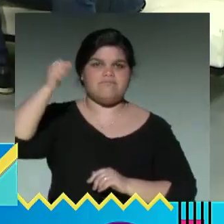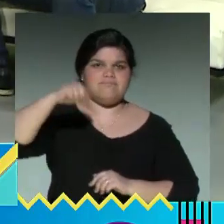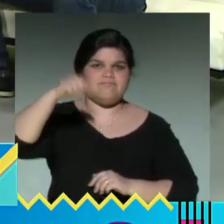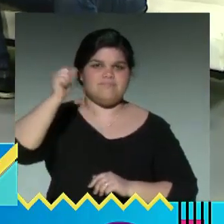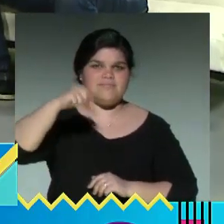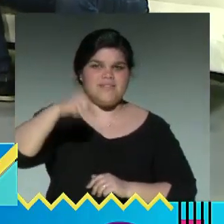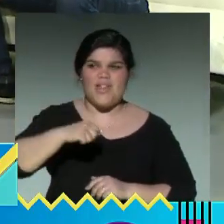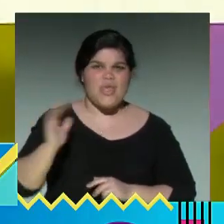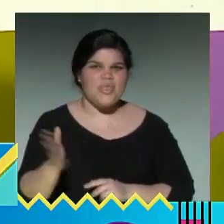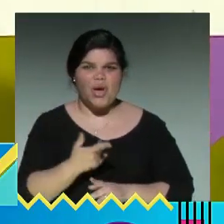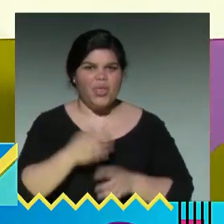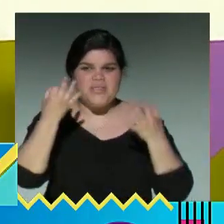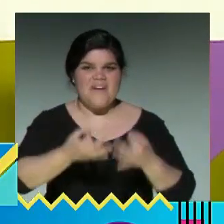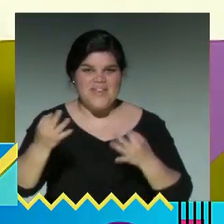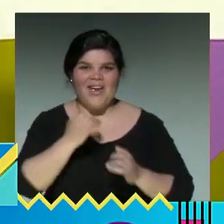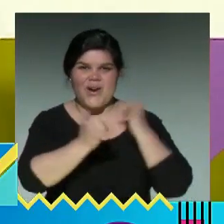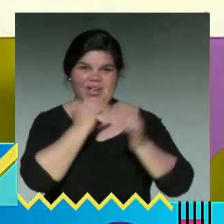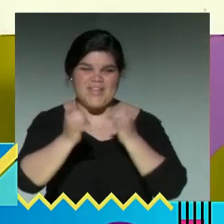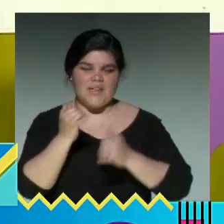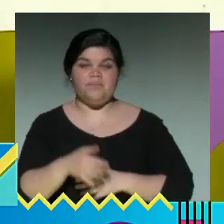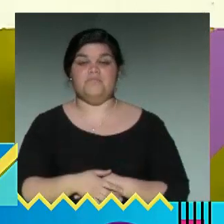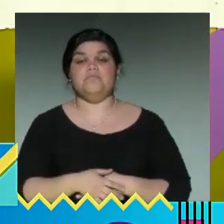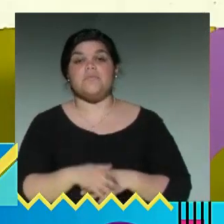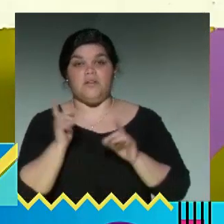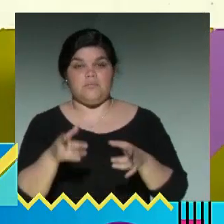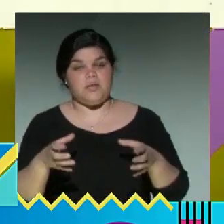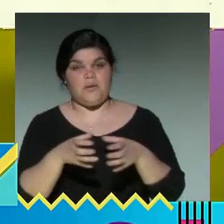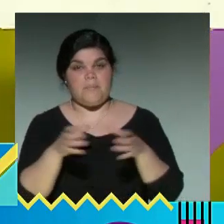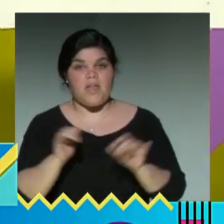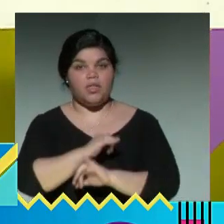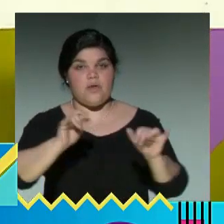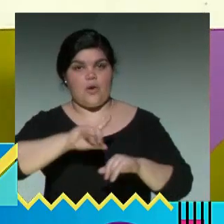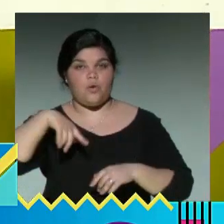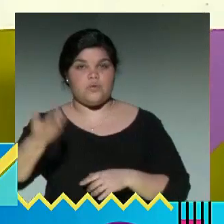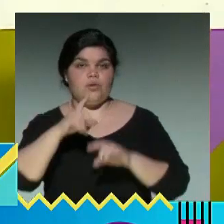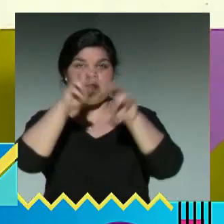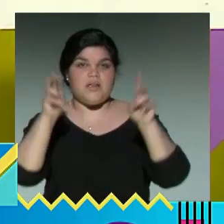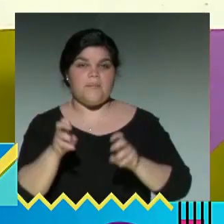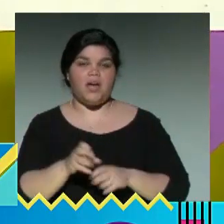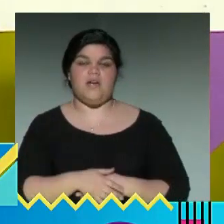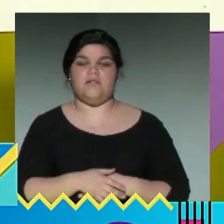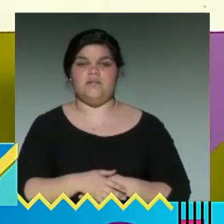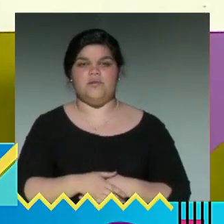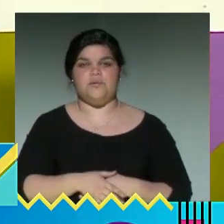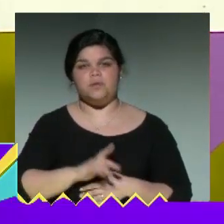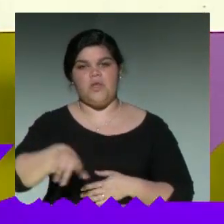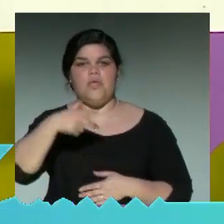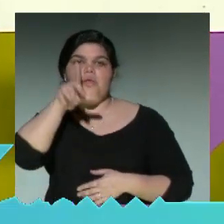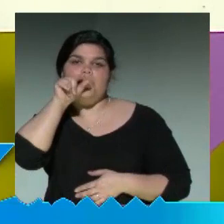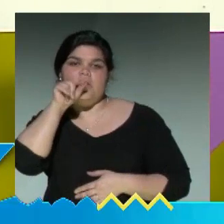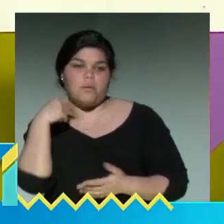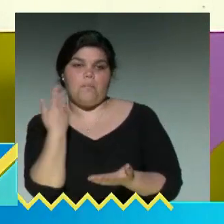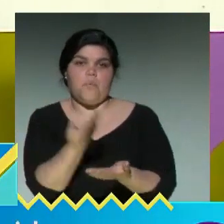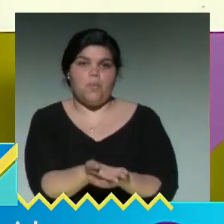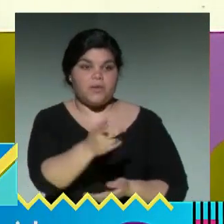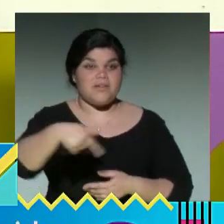de comunicación, vamos a introducir otro medio de comunicación que tiene que ver con las redes sociales. Les hemos propuesto a nuestros invitados hacer